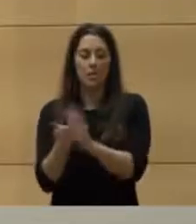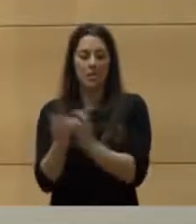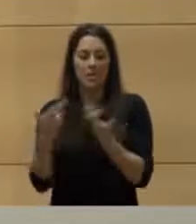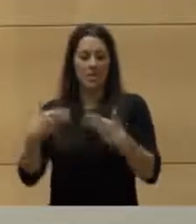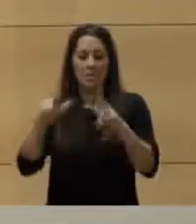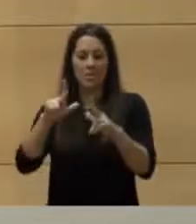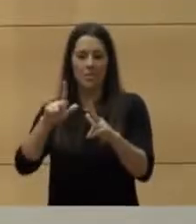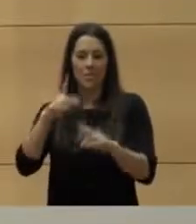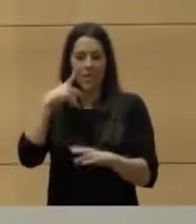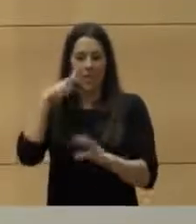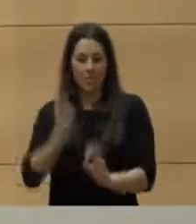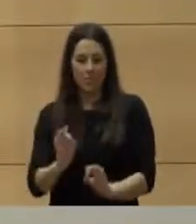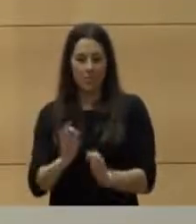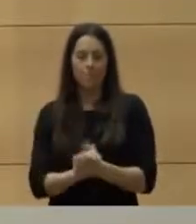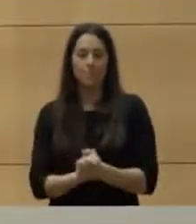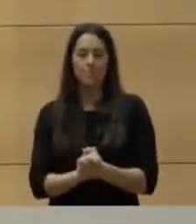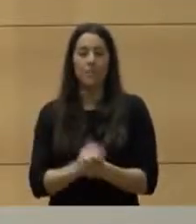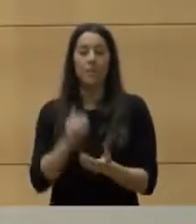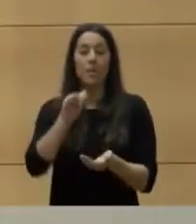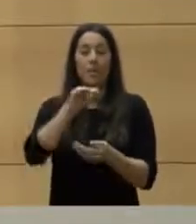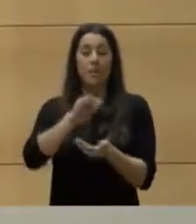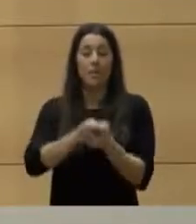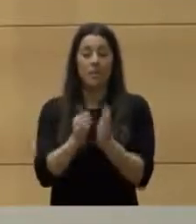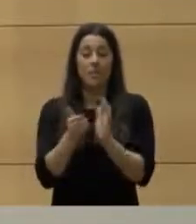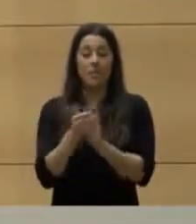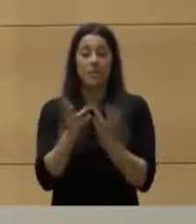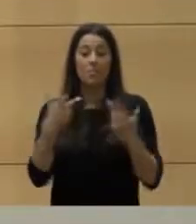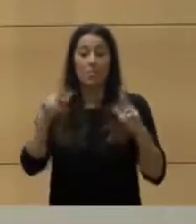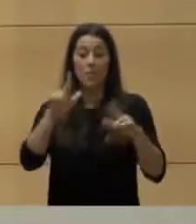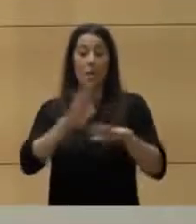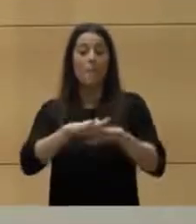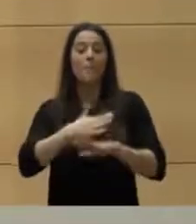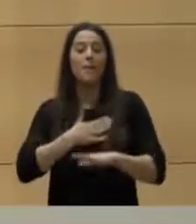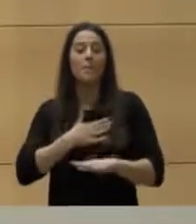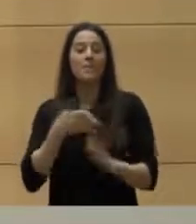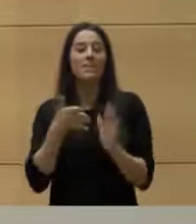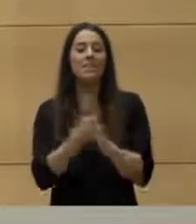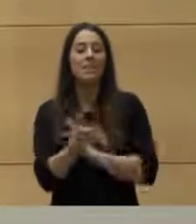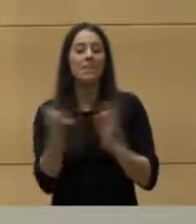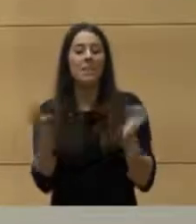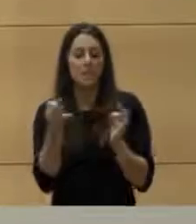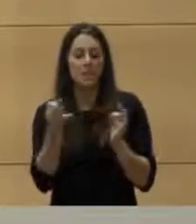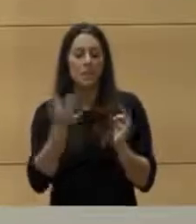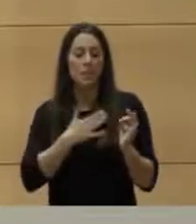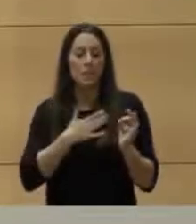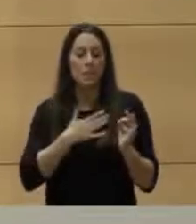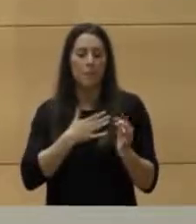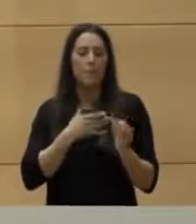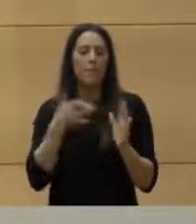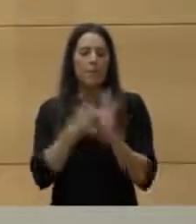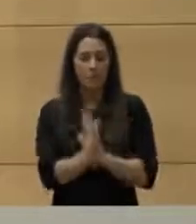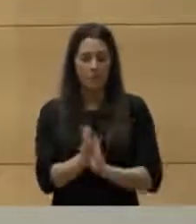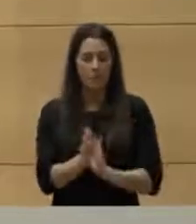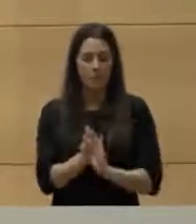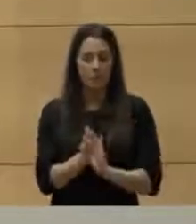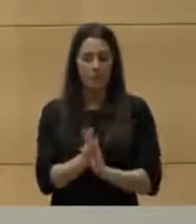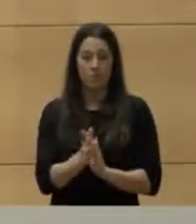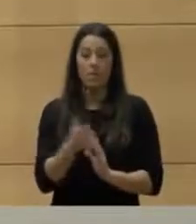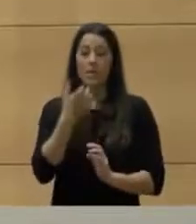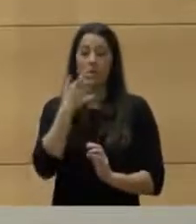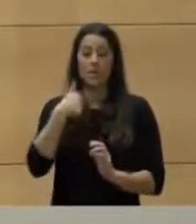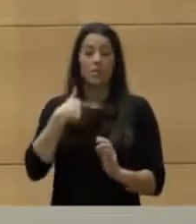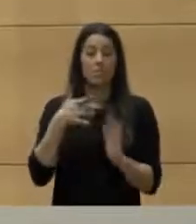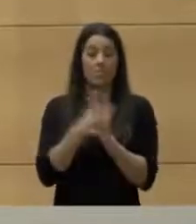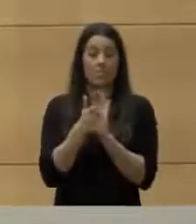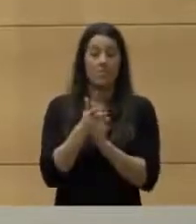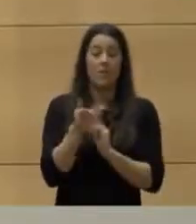particular definición de democracia, porque sin esta particular definición de democracia no podríamos entender qué es lo